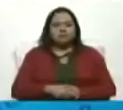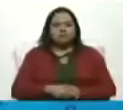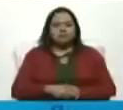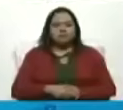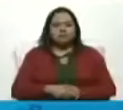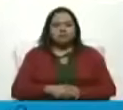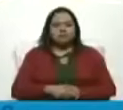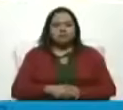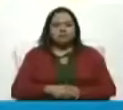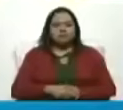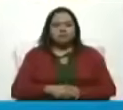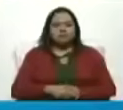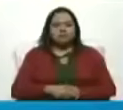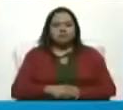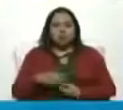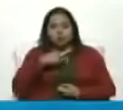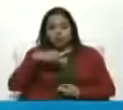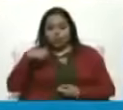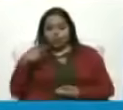Hemos venido